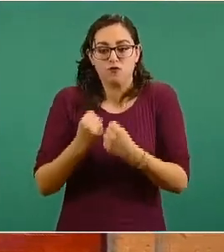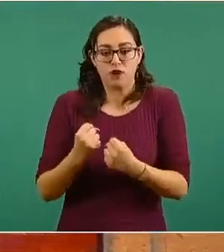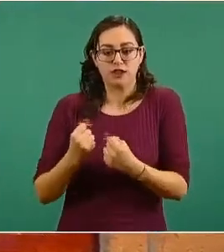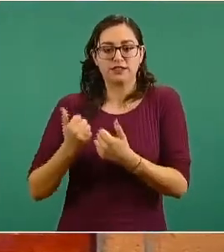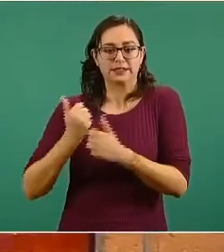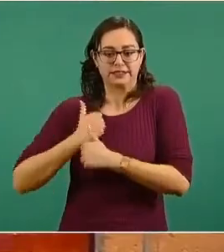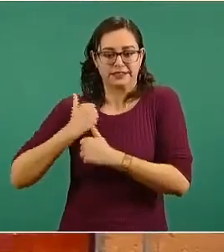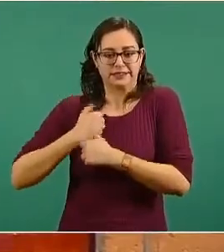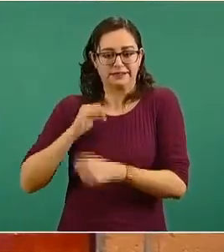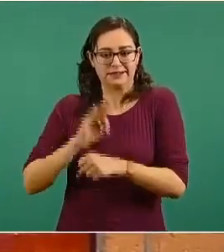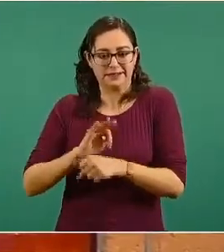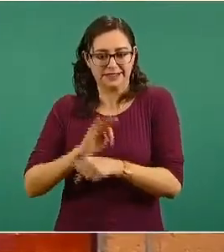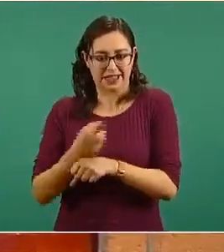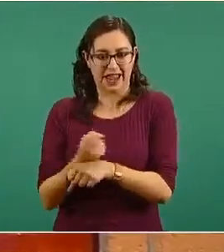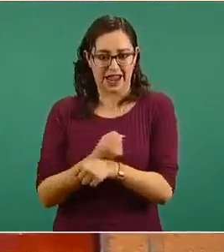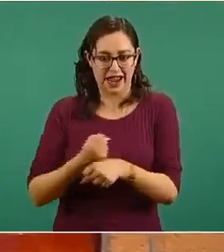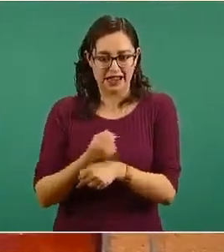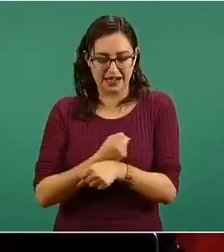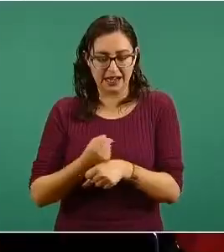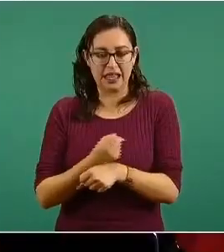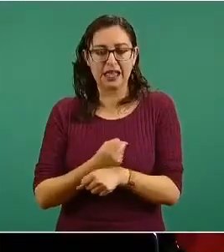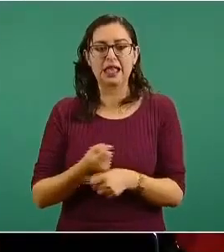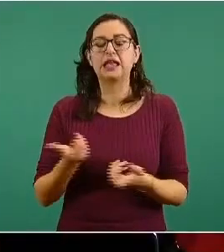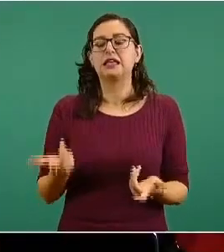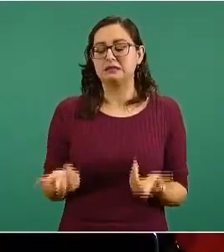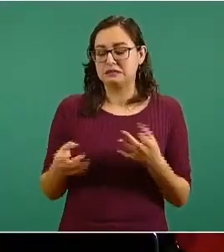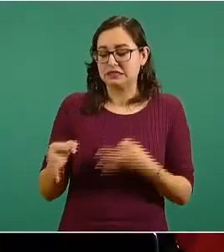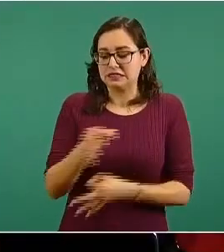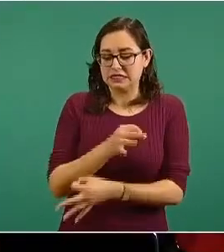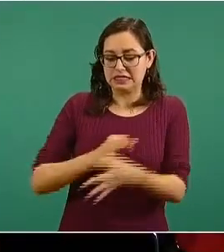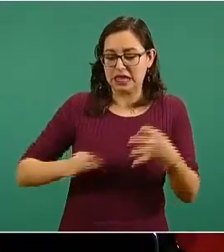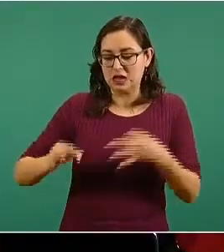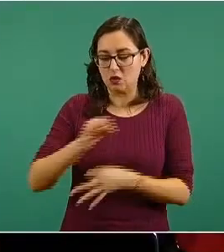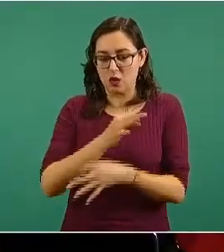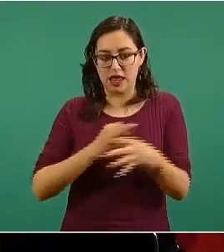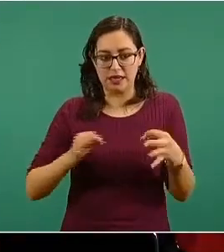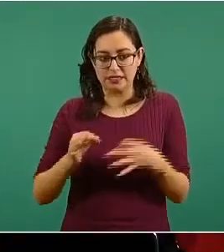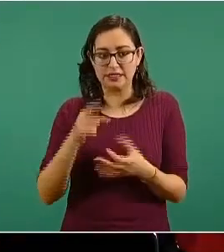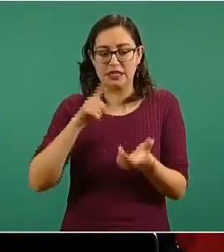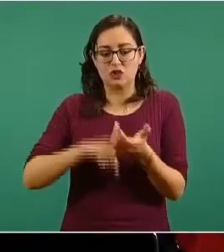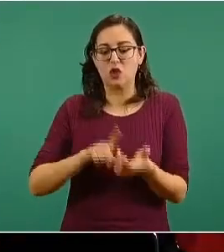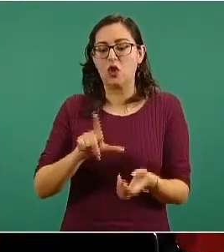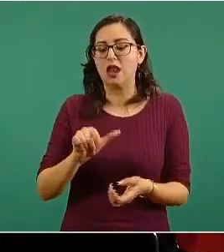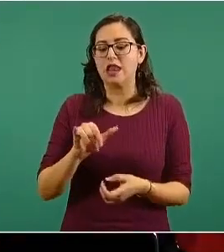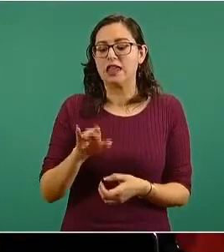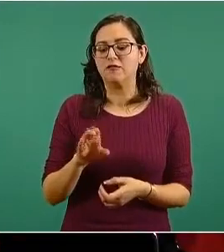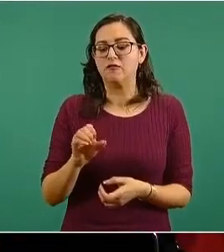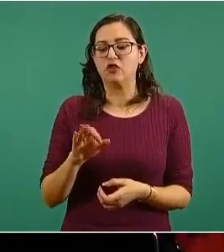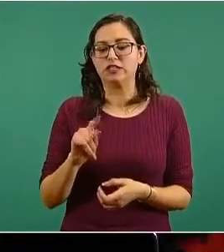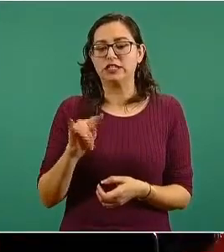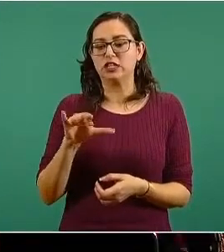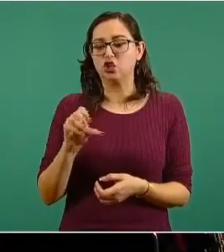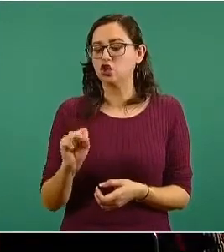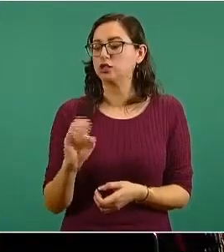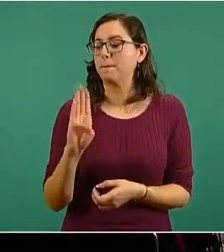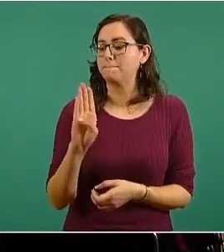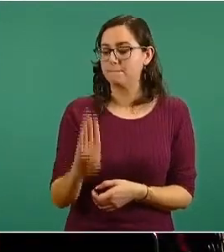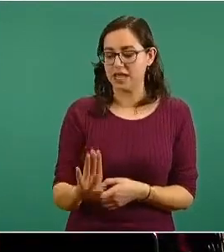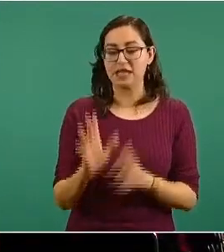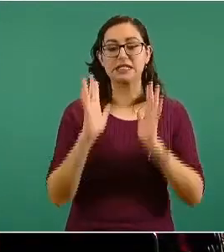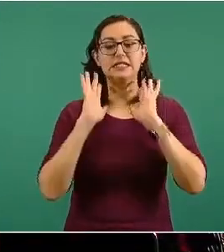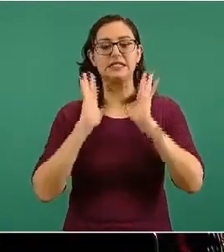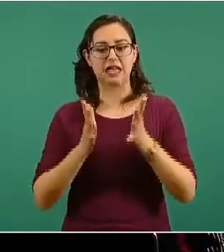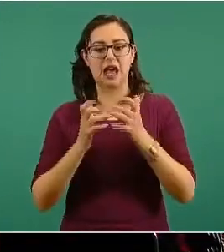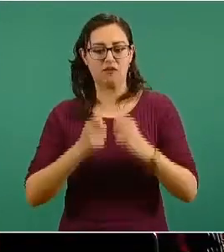se expanden las células de memoria, las células B de los linfocitos tipo B. Y esto ya queda como